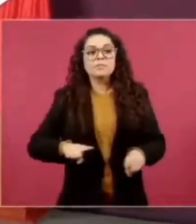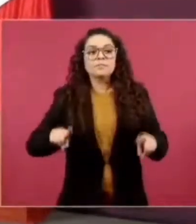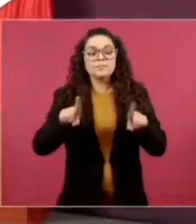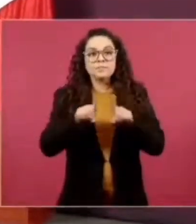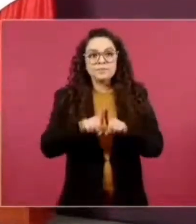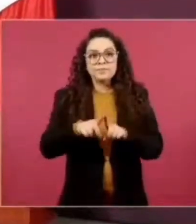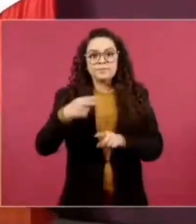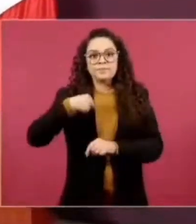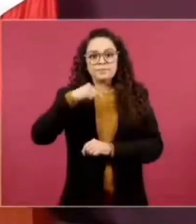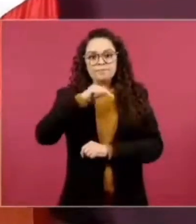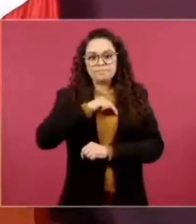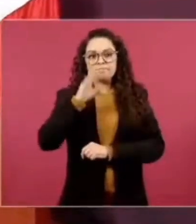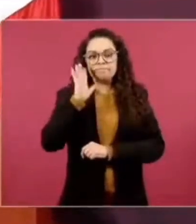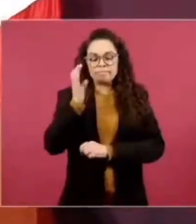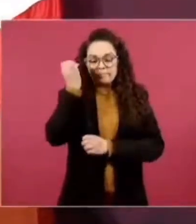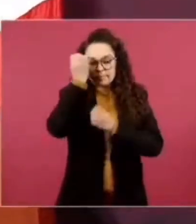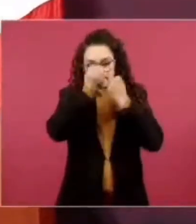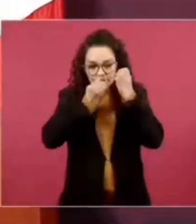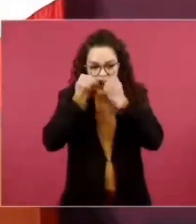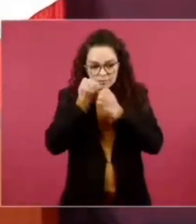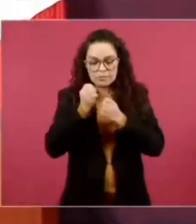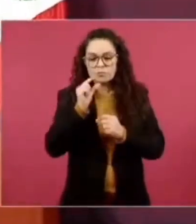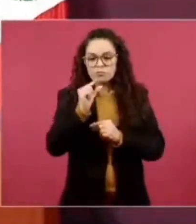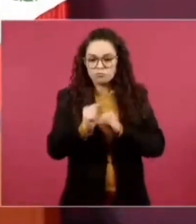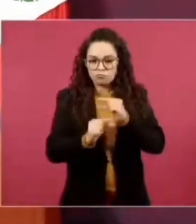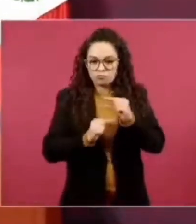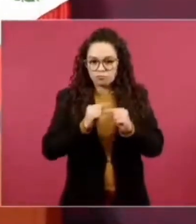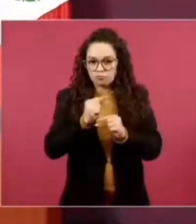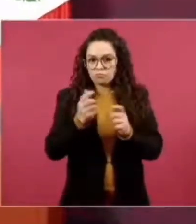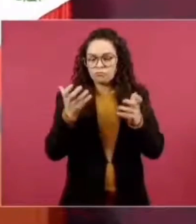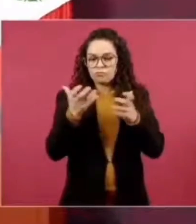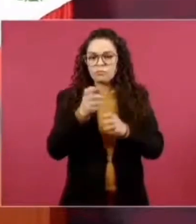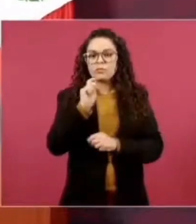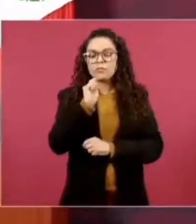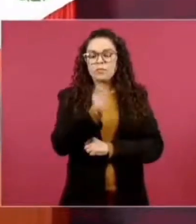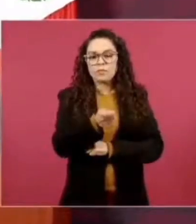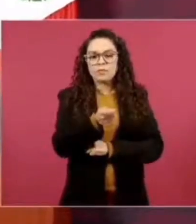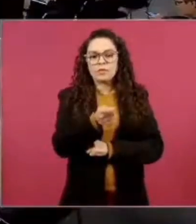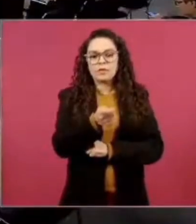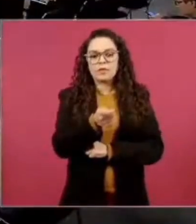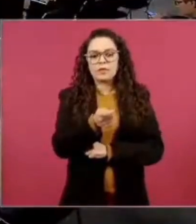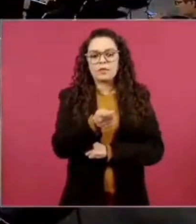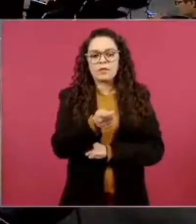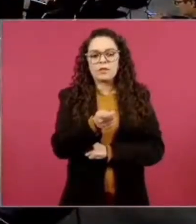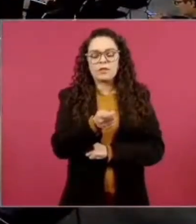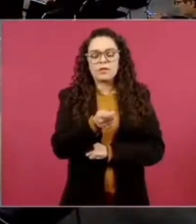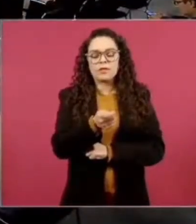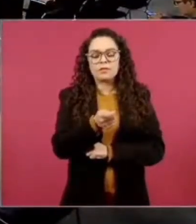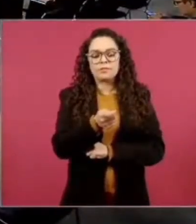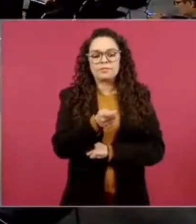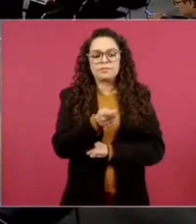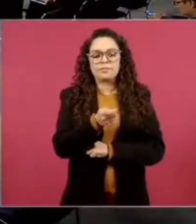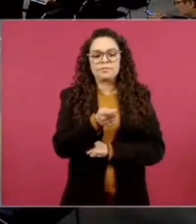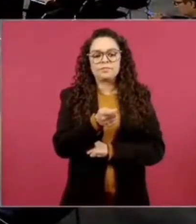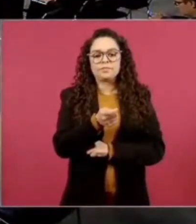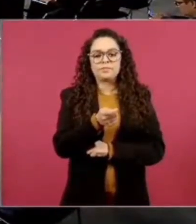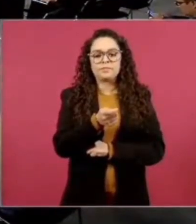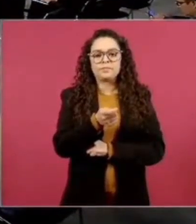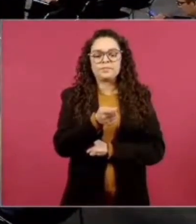limitando los márgenes de cobro de